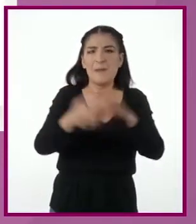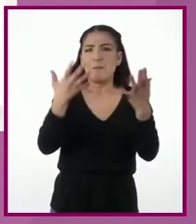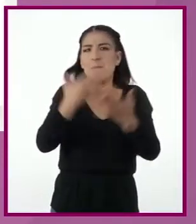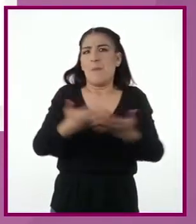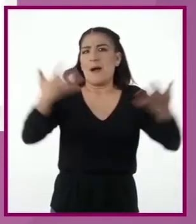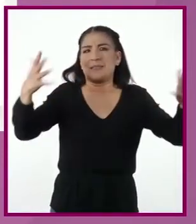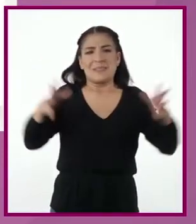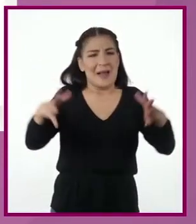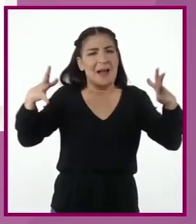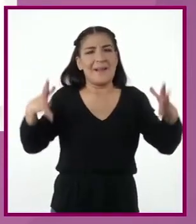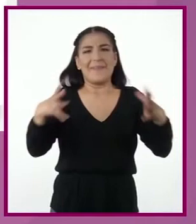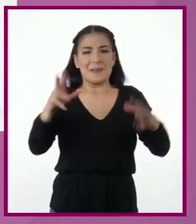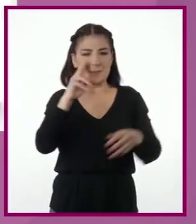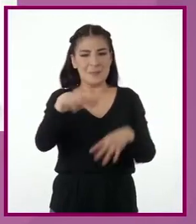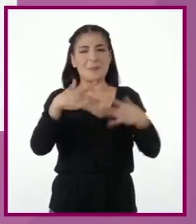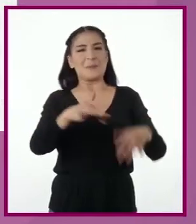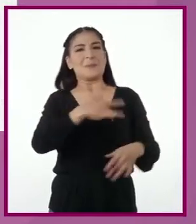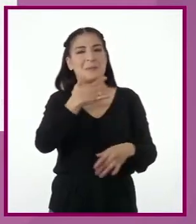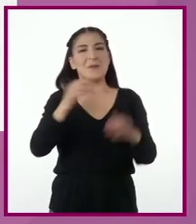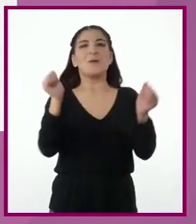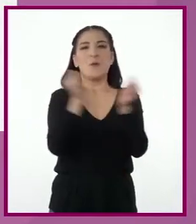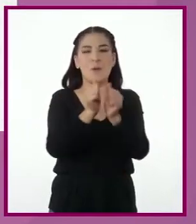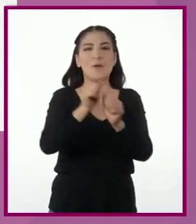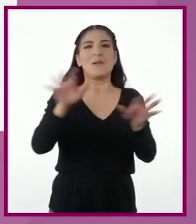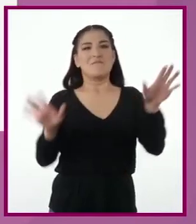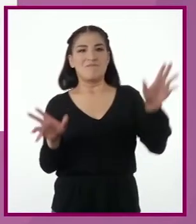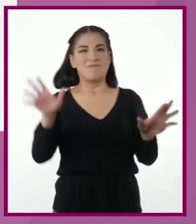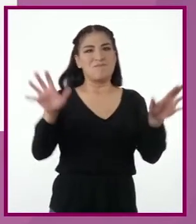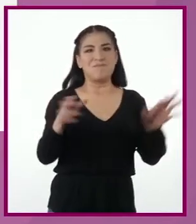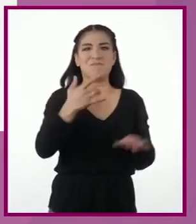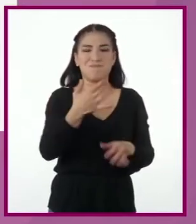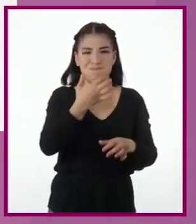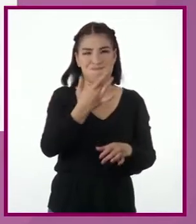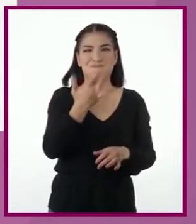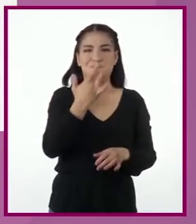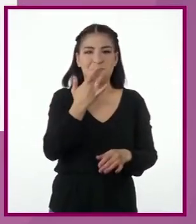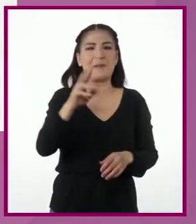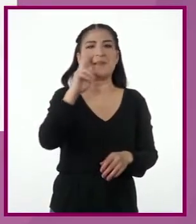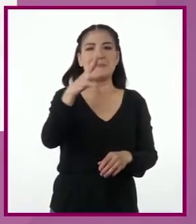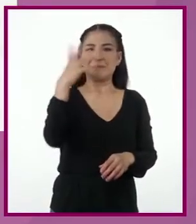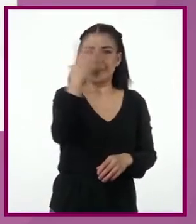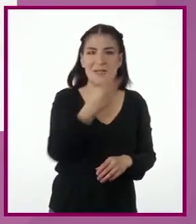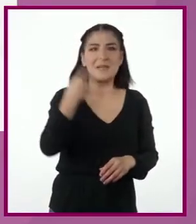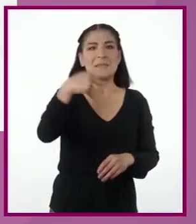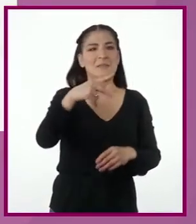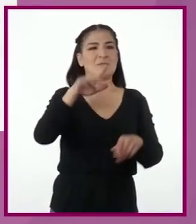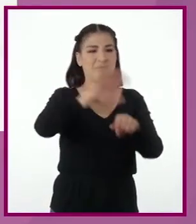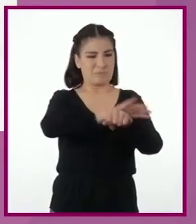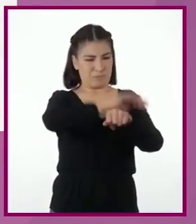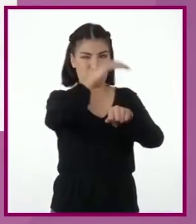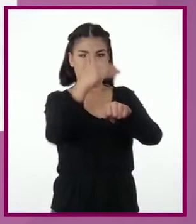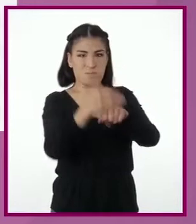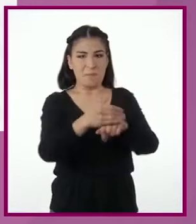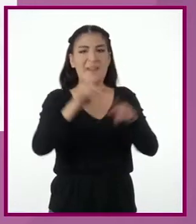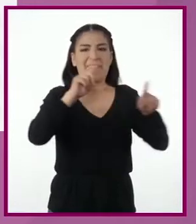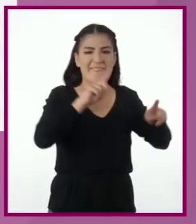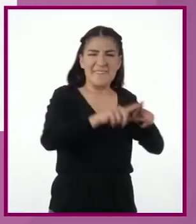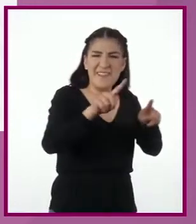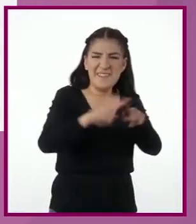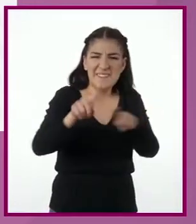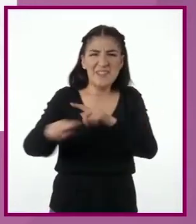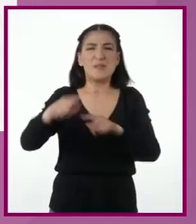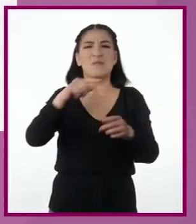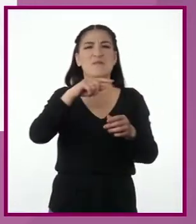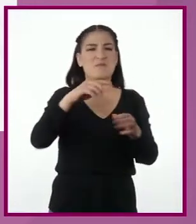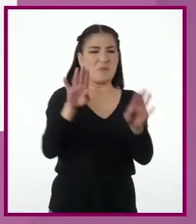reptiles. Las tortugas no todas eran iguales, ya que sus caparazones variaban en forma y tamaño,